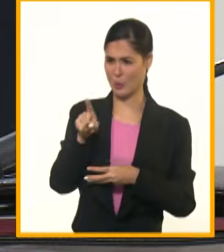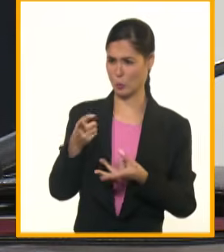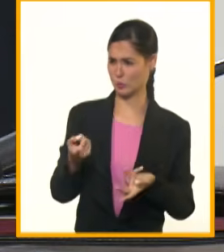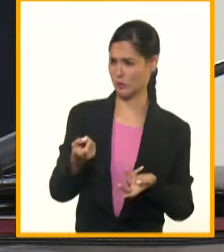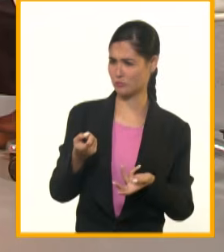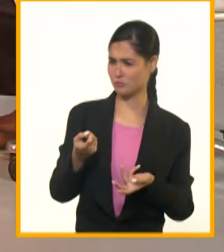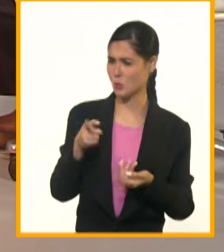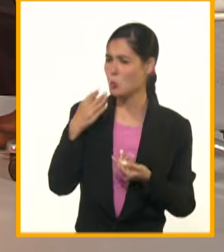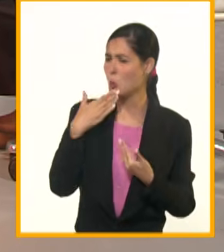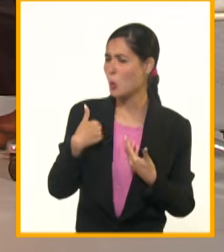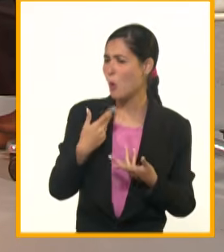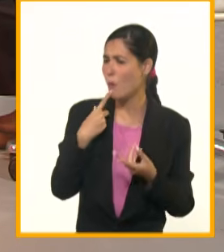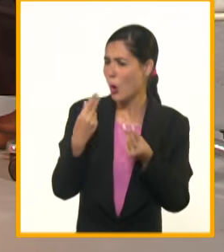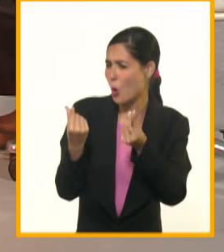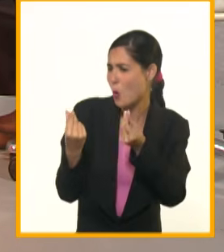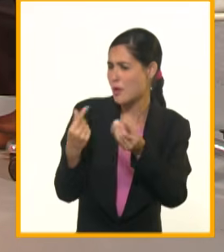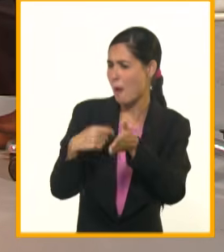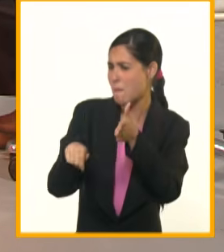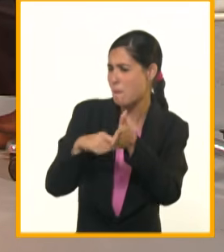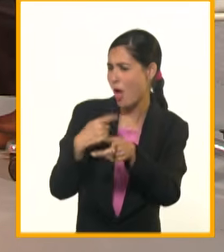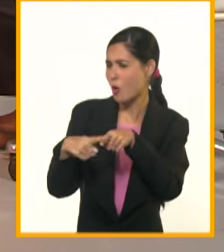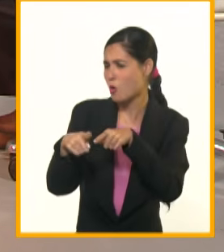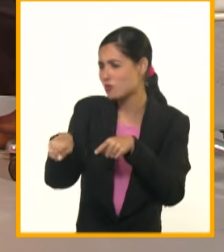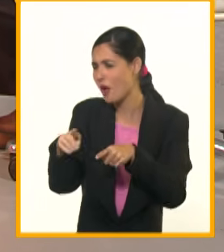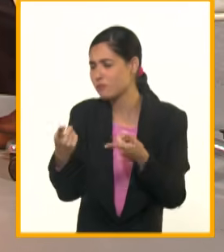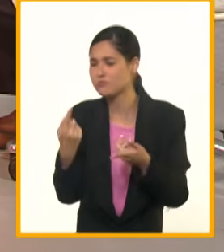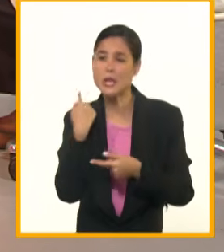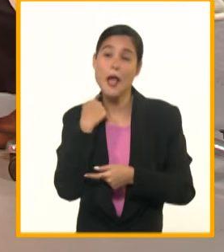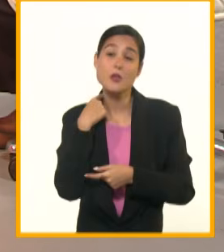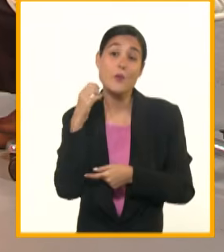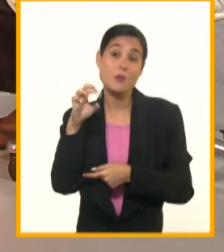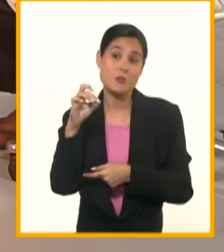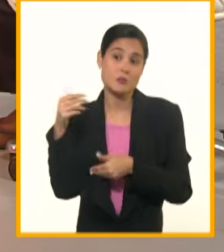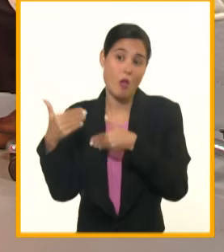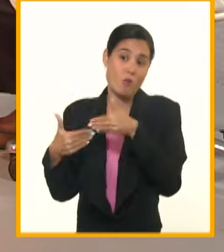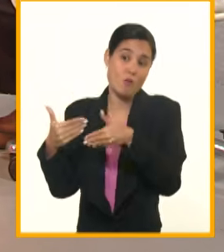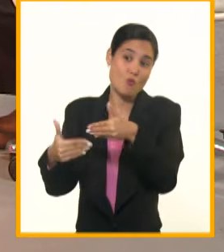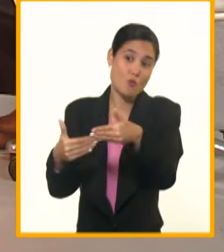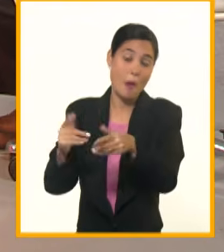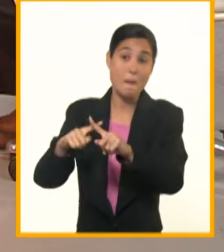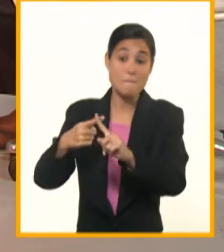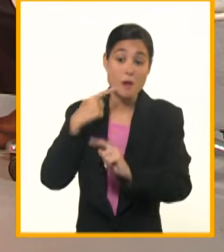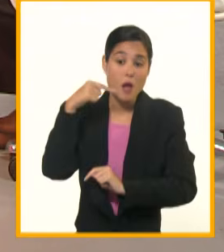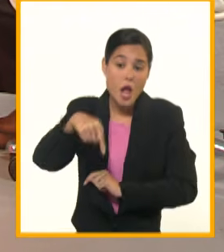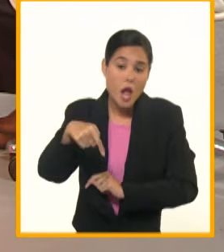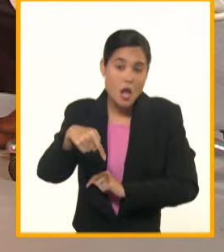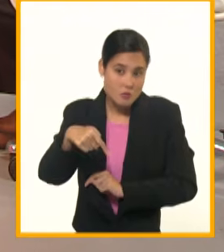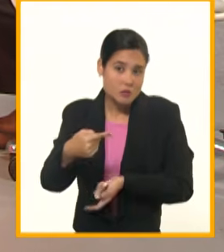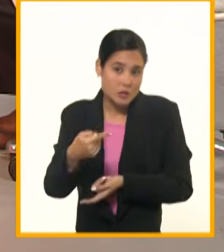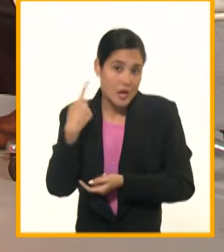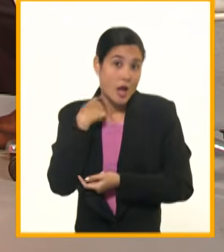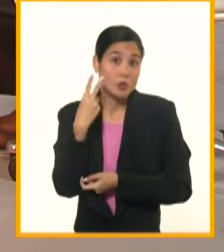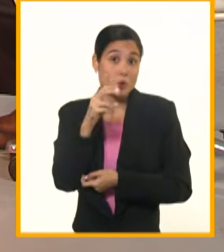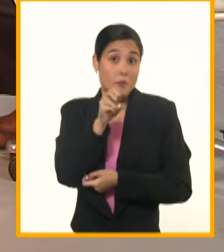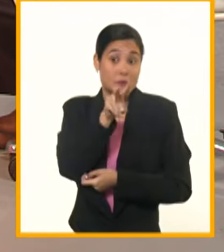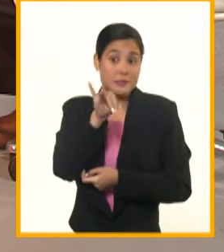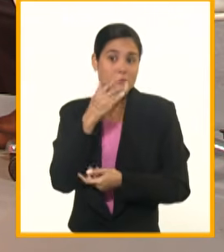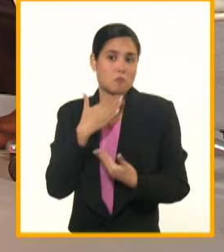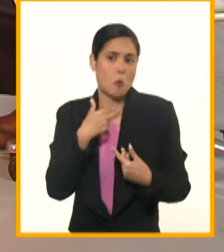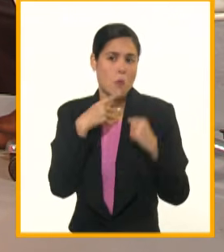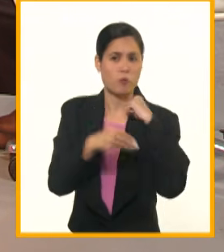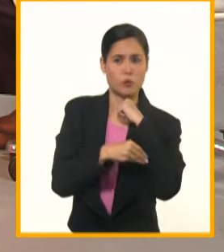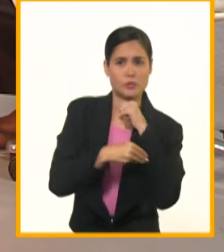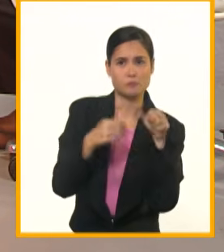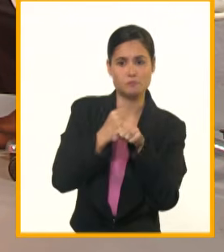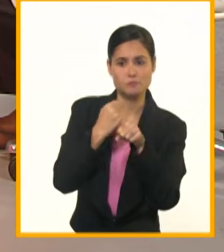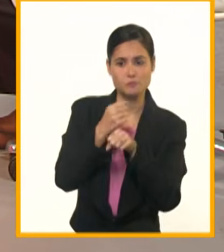la economía de Mayabeque en estos 15 años y cómo se trabaja hoy en función de fortalecer ese frente